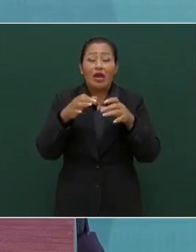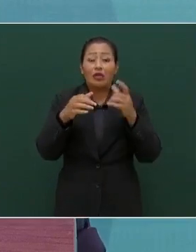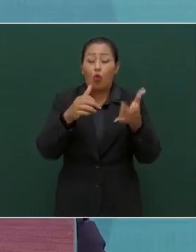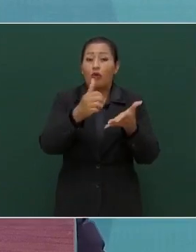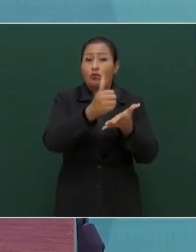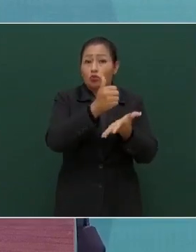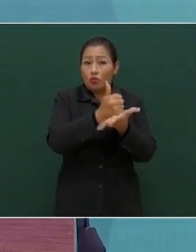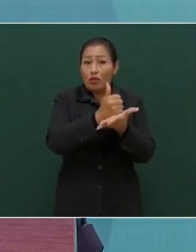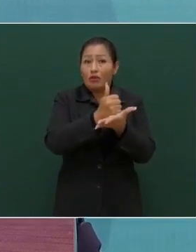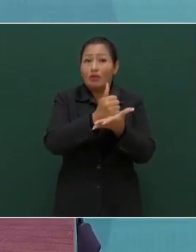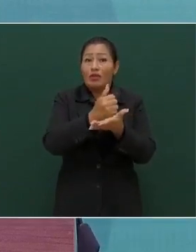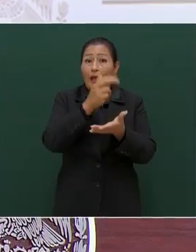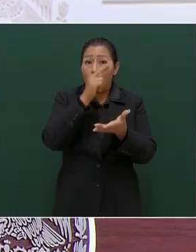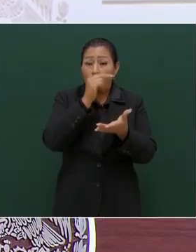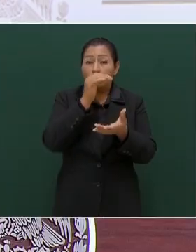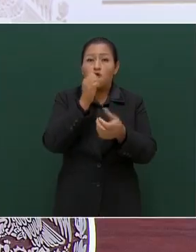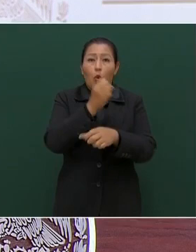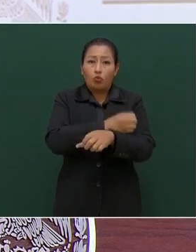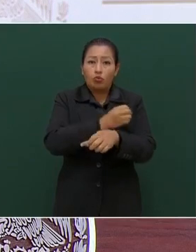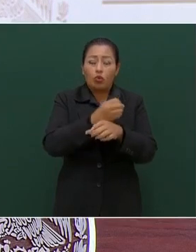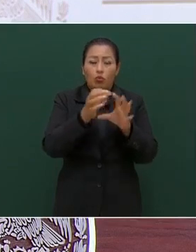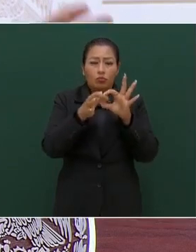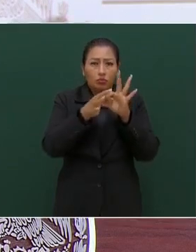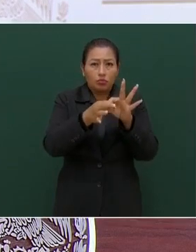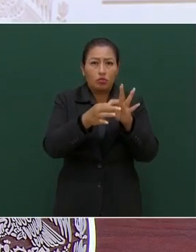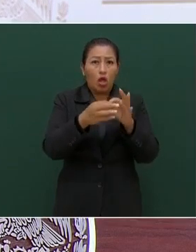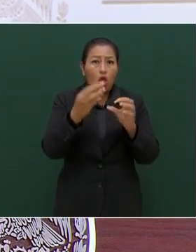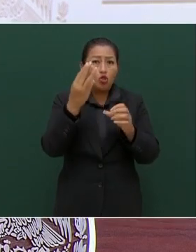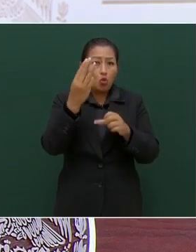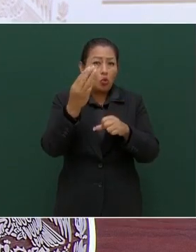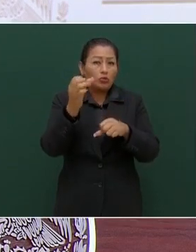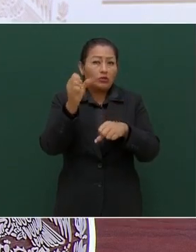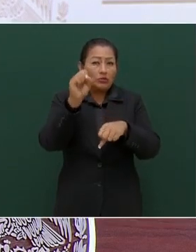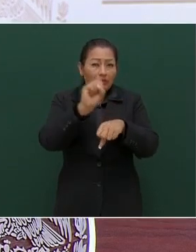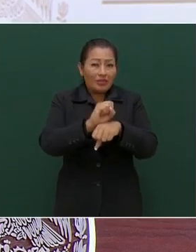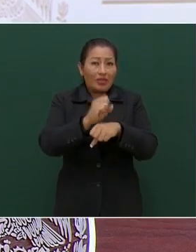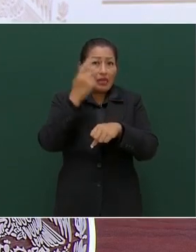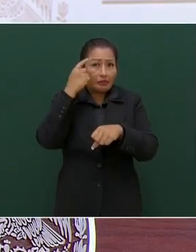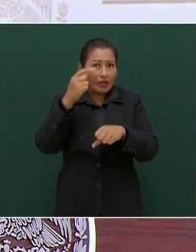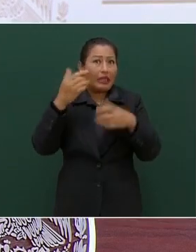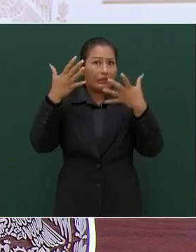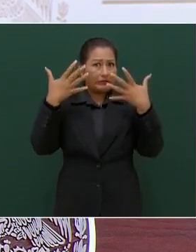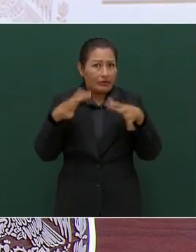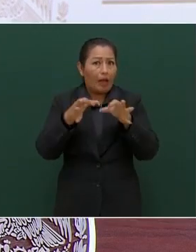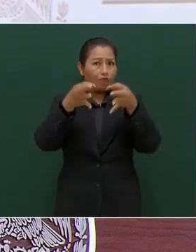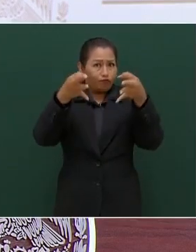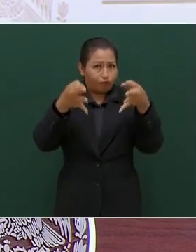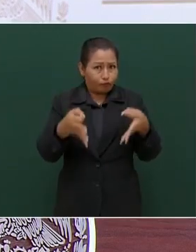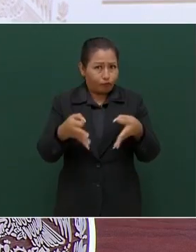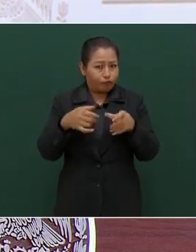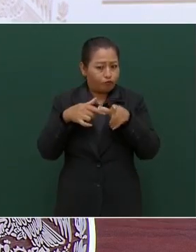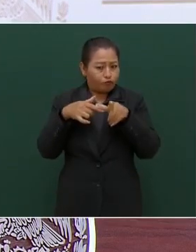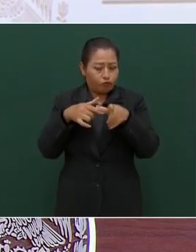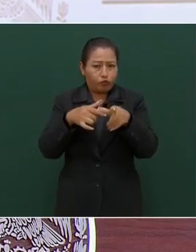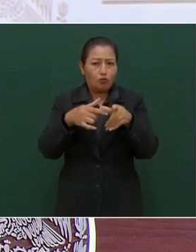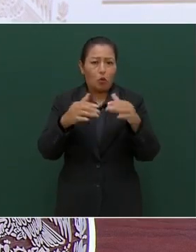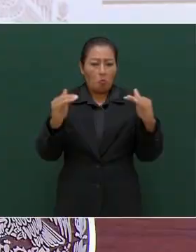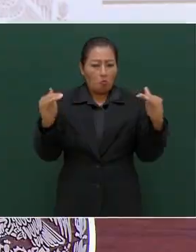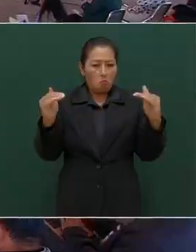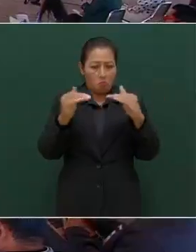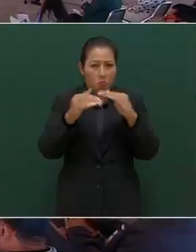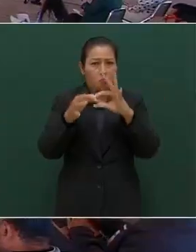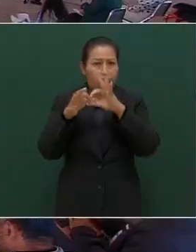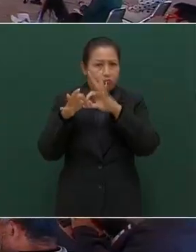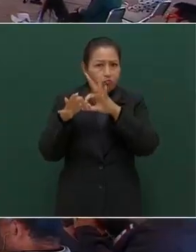Hermosillo. Entonces, estamos a no más de 2-3 semanas que ese módulo ya esté trabajando de manera ordinaria en